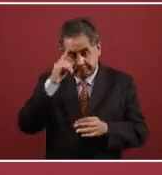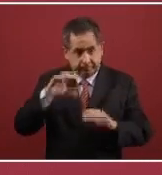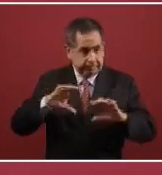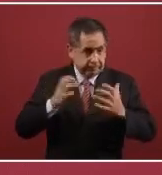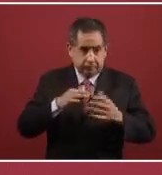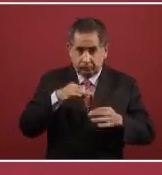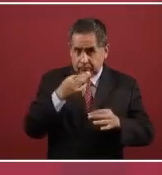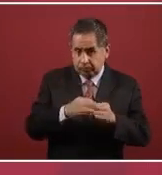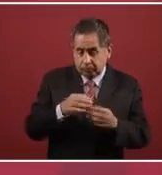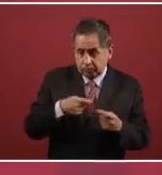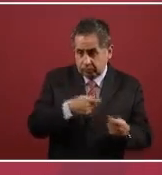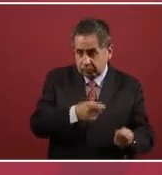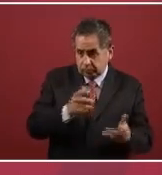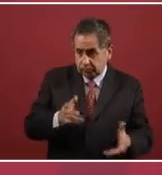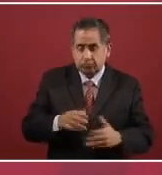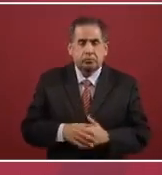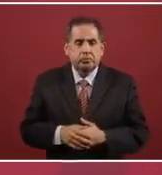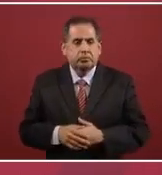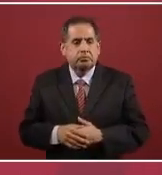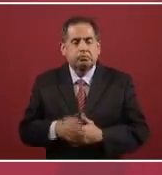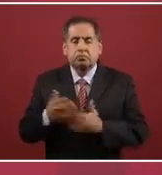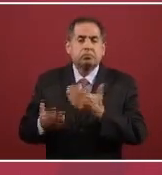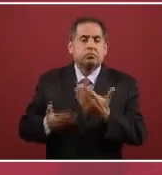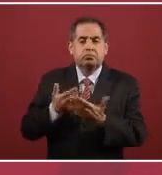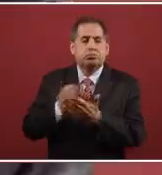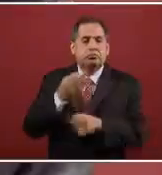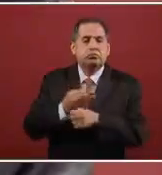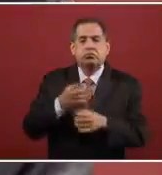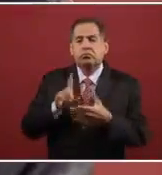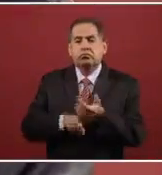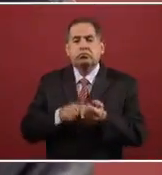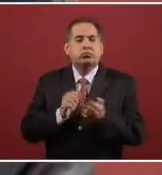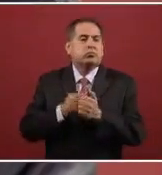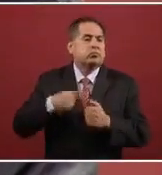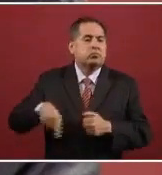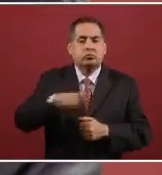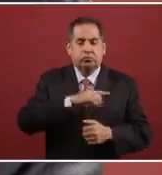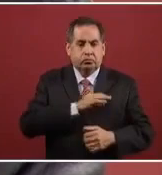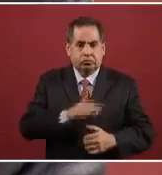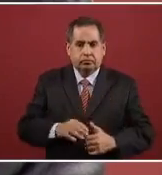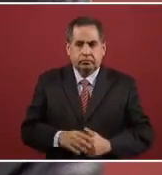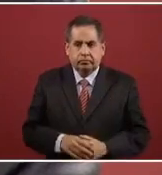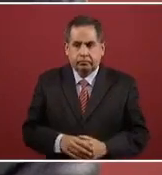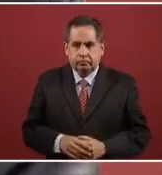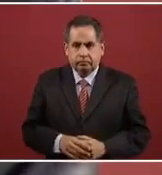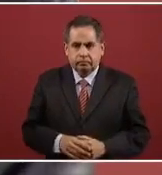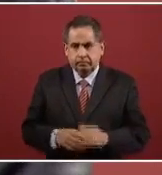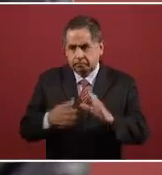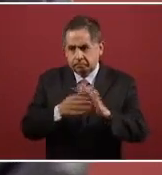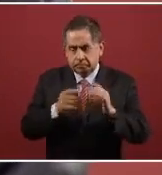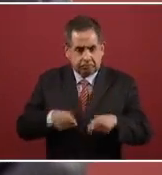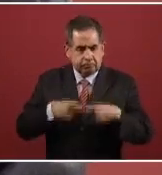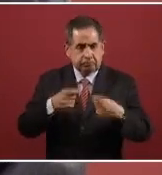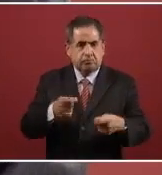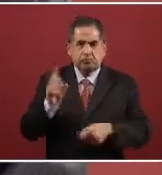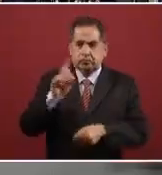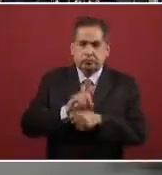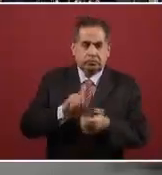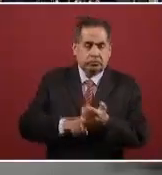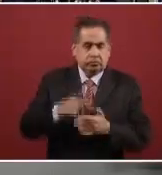Congreso, lo vamos a presentar aquí con ustedes. Se va a entregar el día